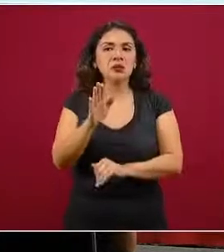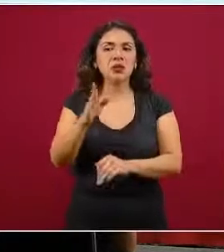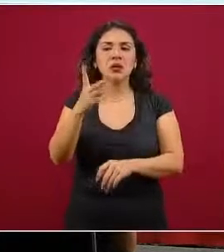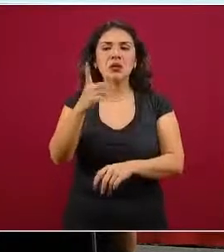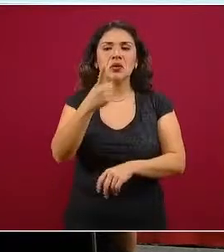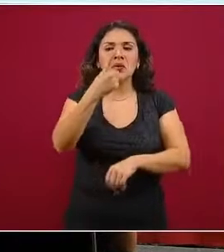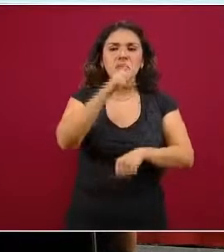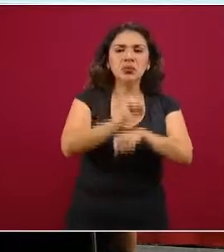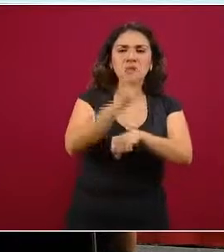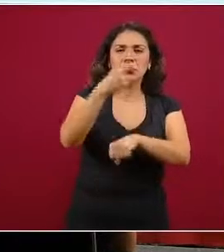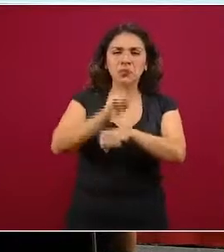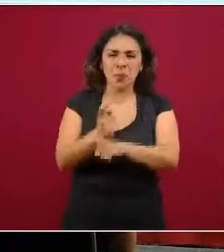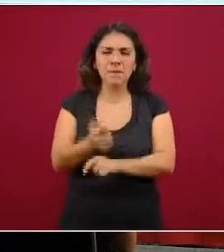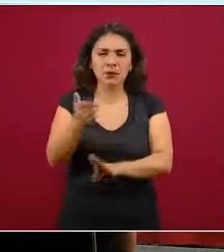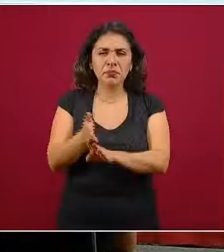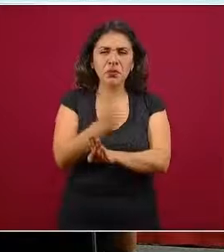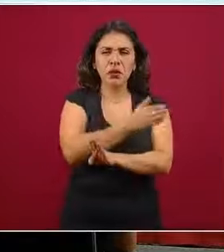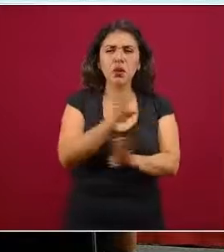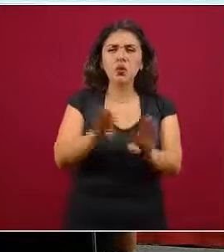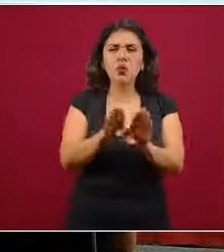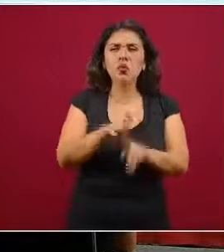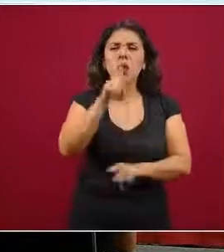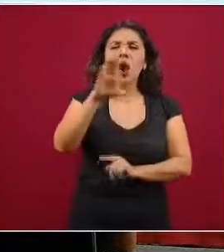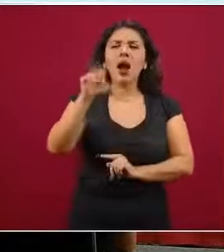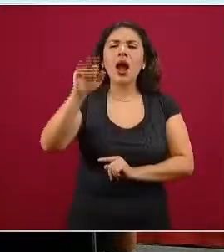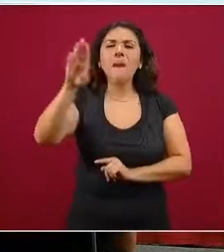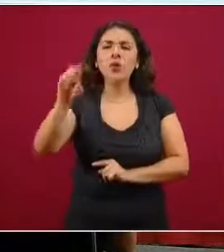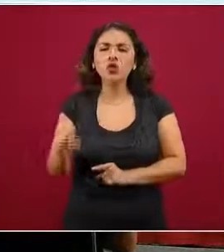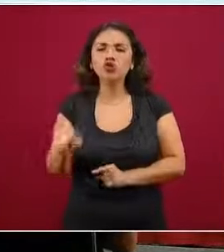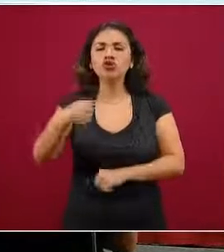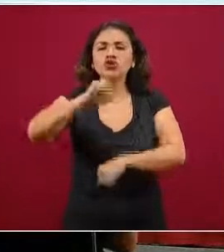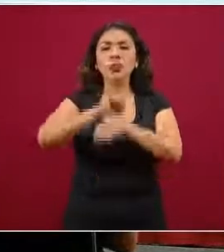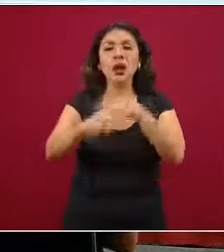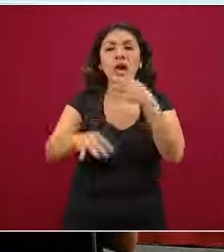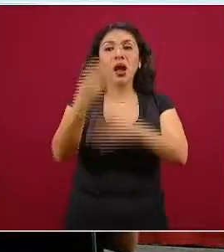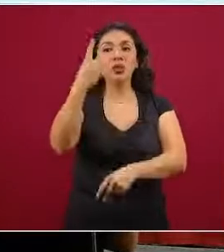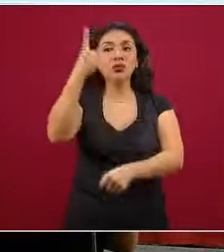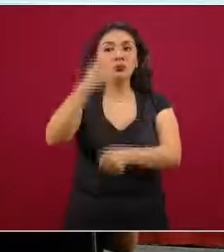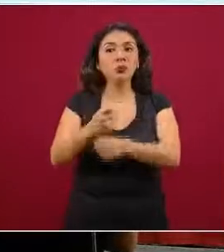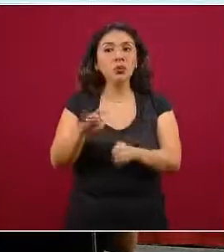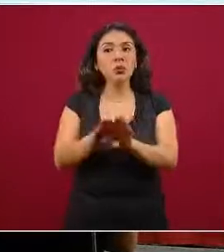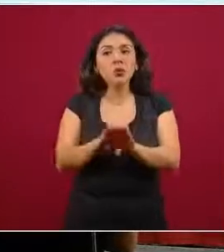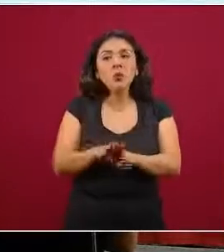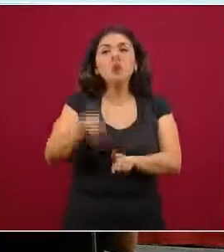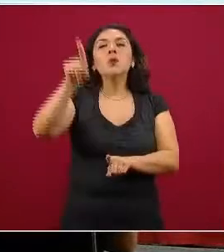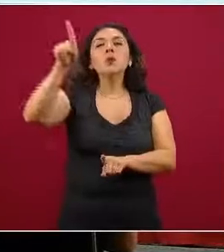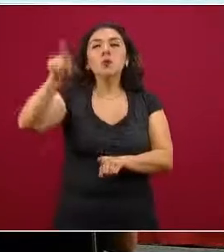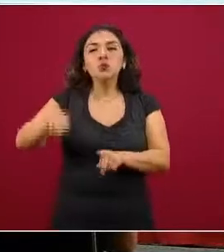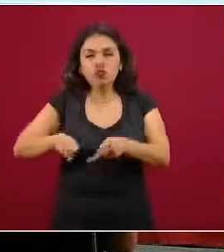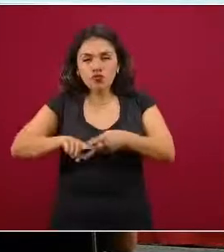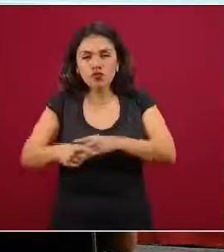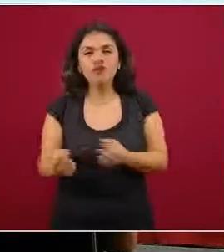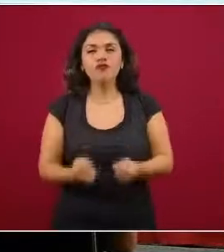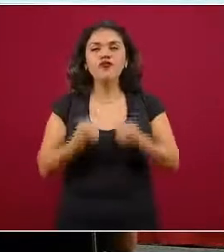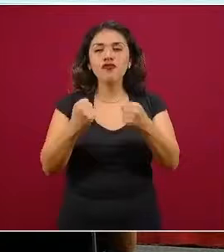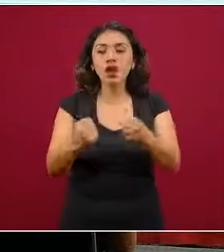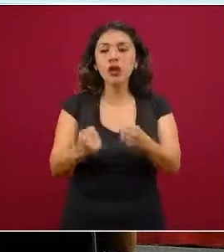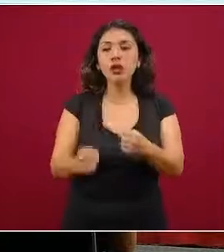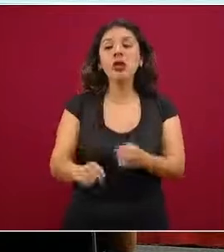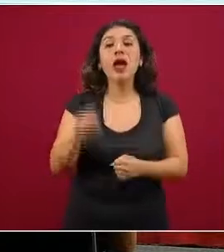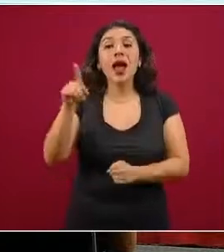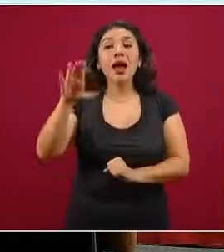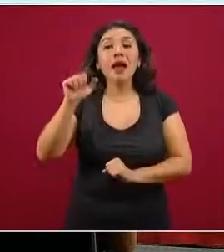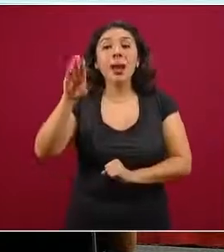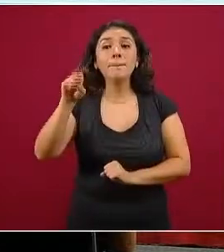semanas, a diferencia a lo mejor solamente de Los Cabos, que en la semana 14 tuvo como un primer pico de intensidad, y Los